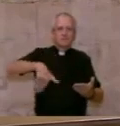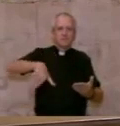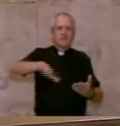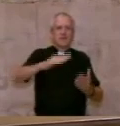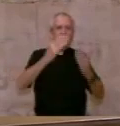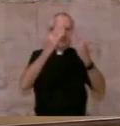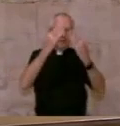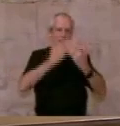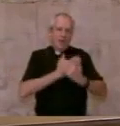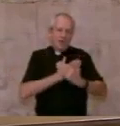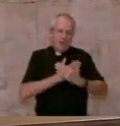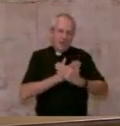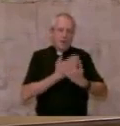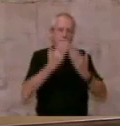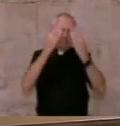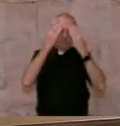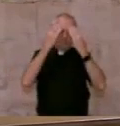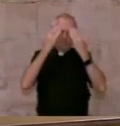adorémosla,